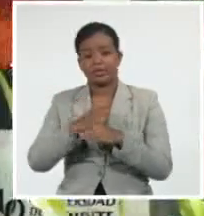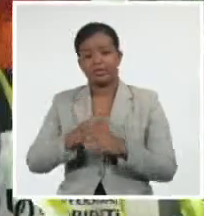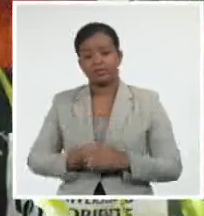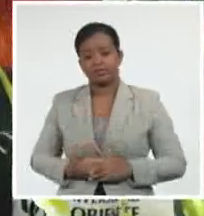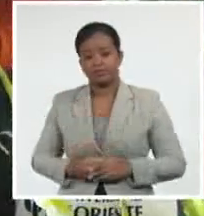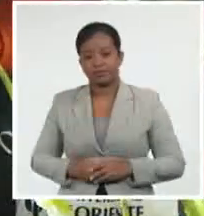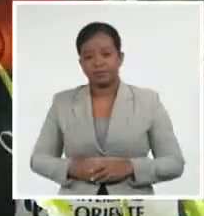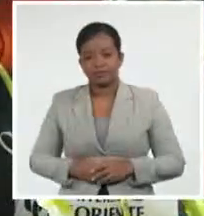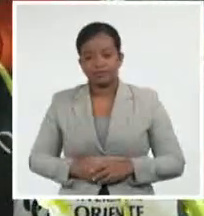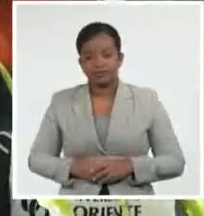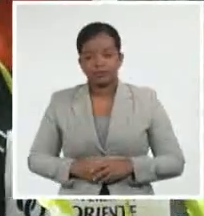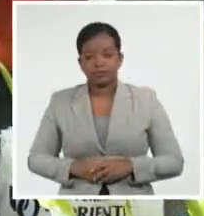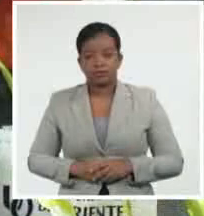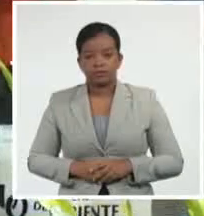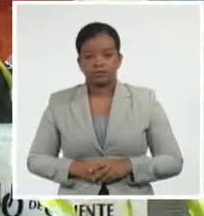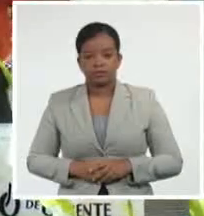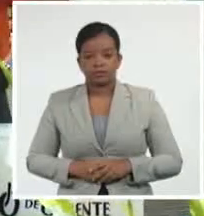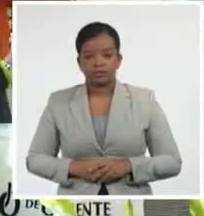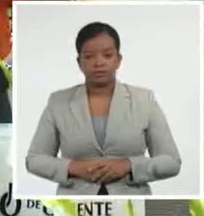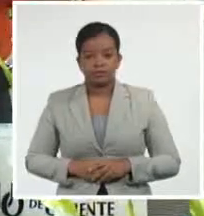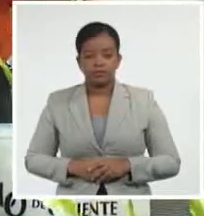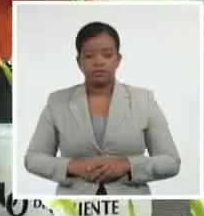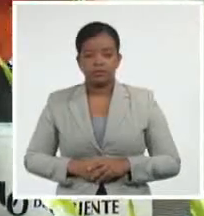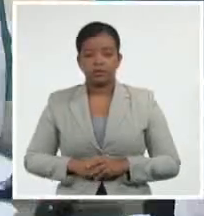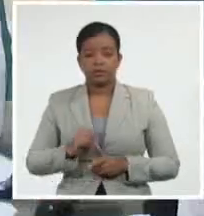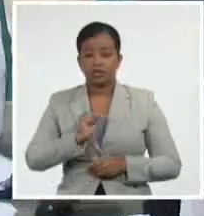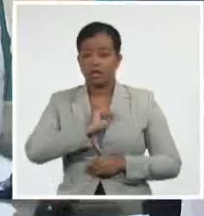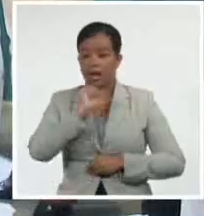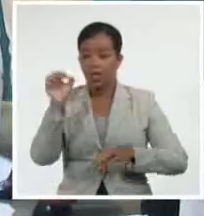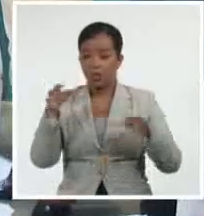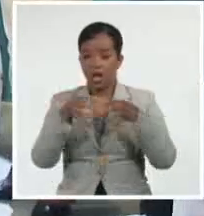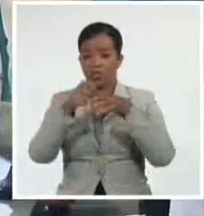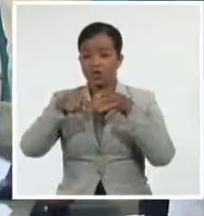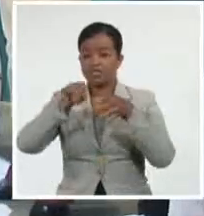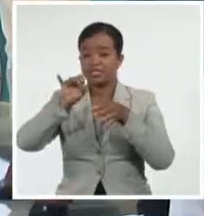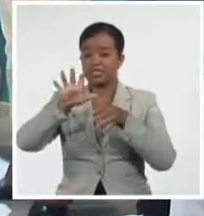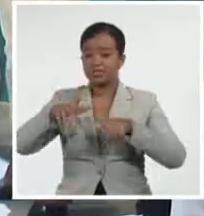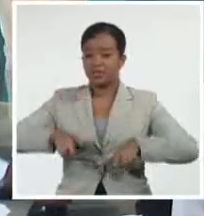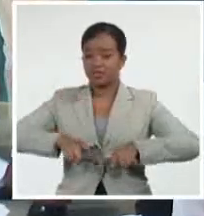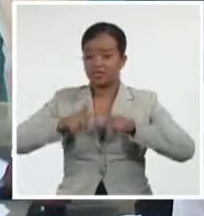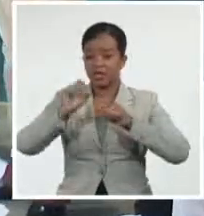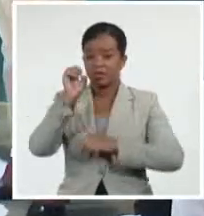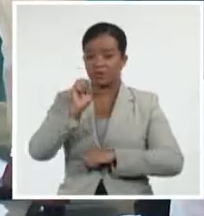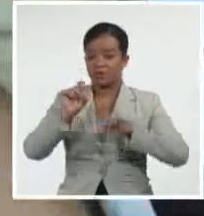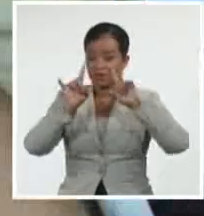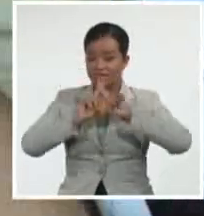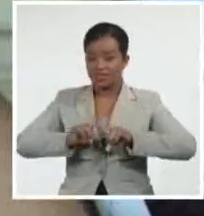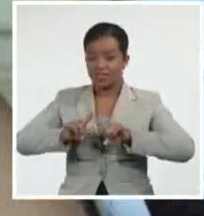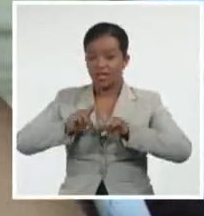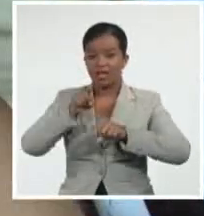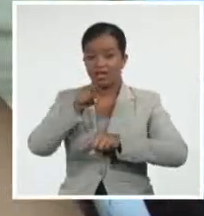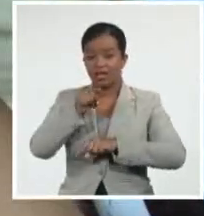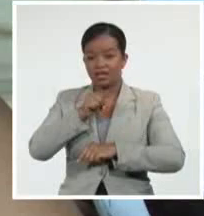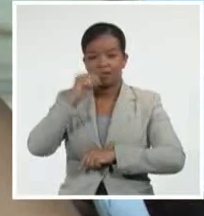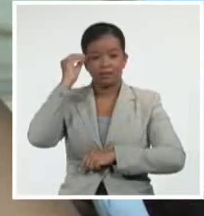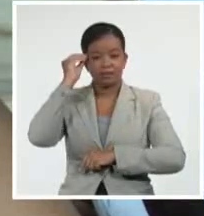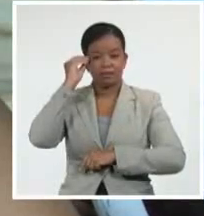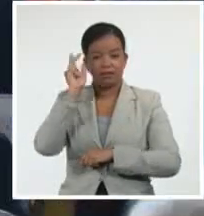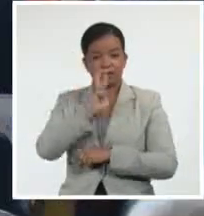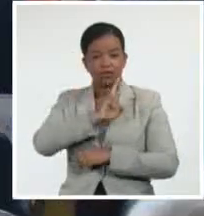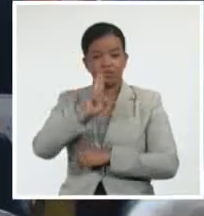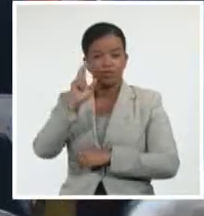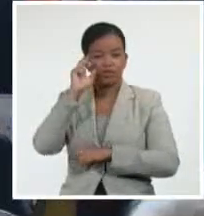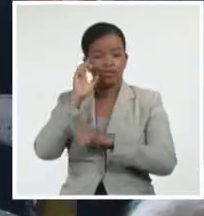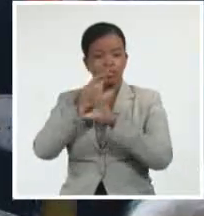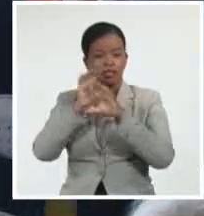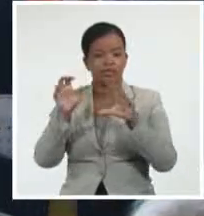representan. Los graduados del 75 aniversario de la Universidad de Oriente fortalecieron su formación revolucionaria, científica,